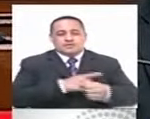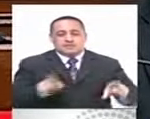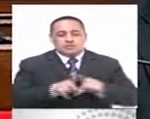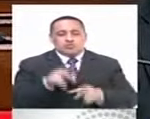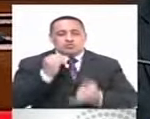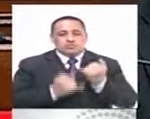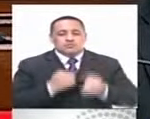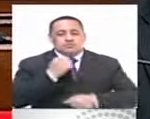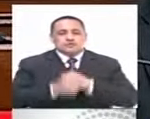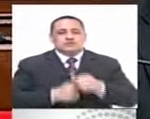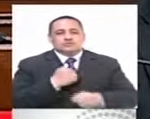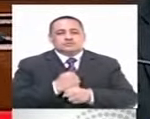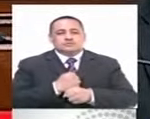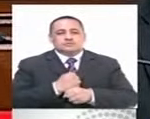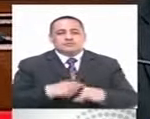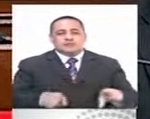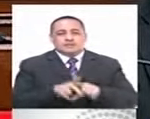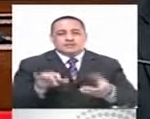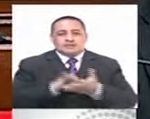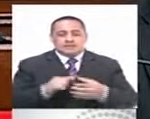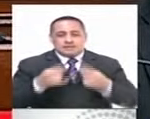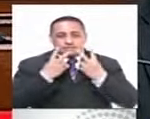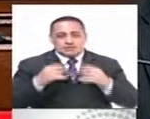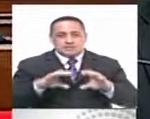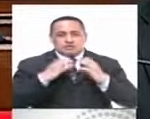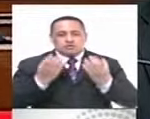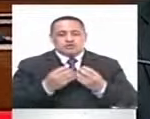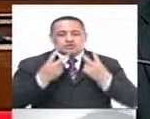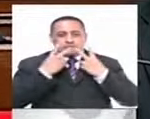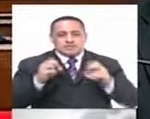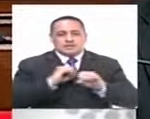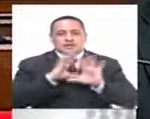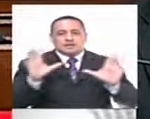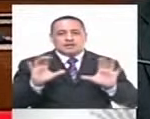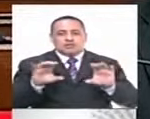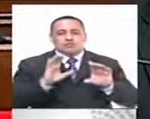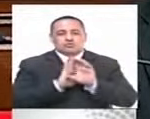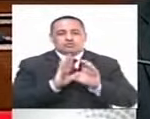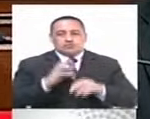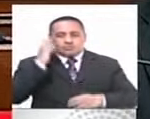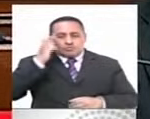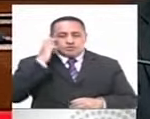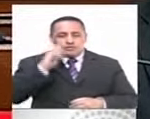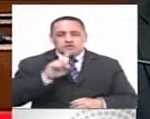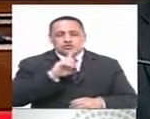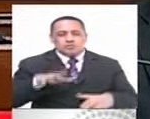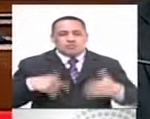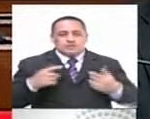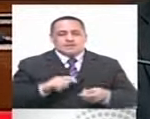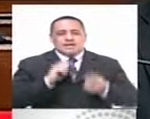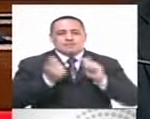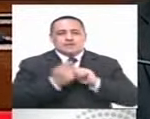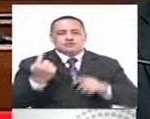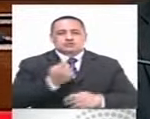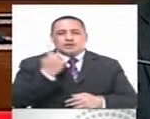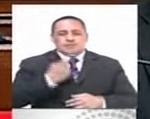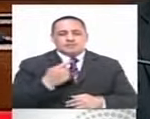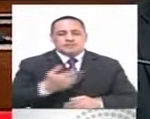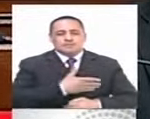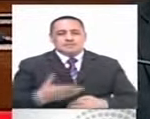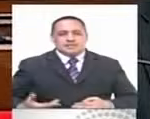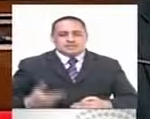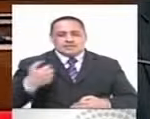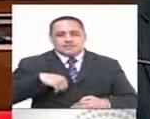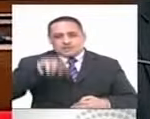años? Si creen que el hecho de que el Congreso aclare que la Constitución no puede ser cambiada a sola voluntad del Presidente de la